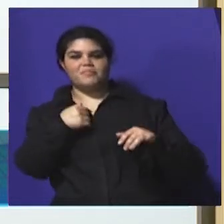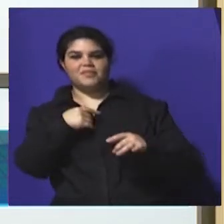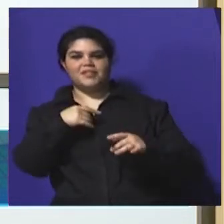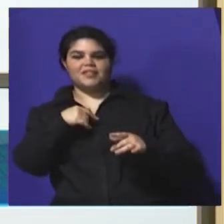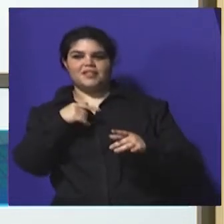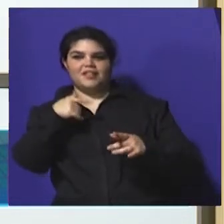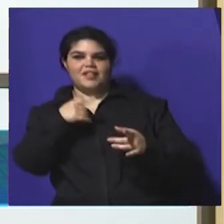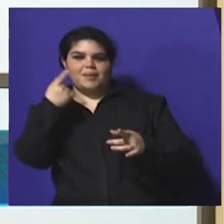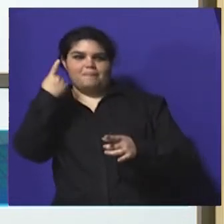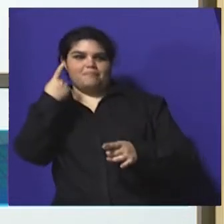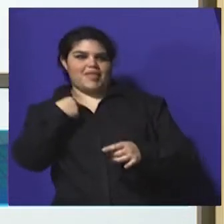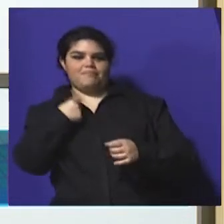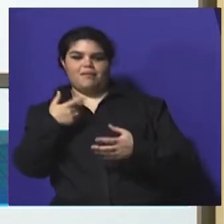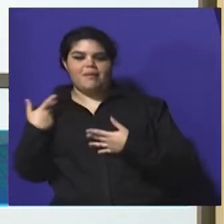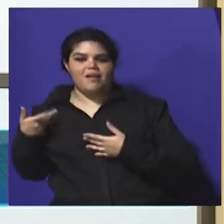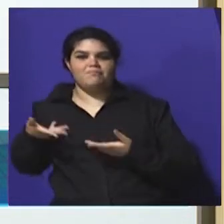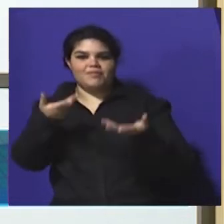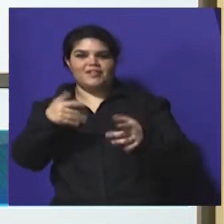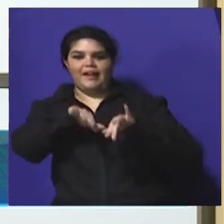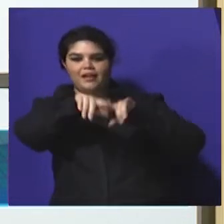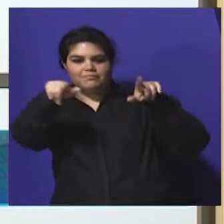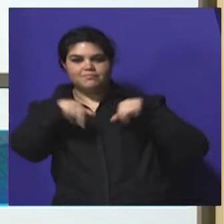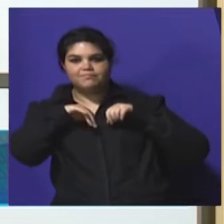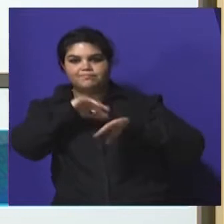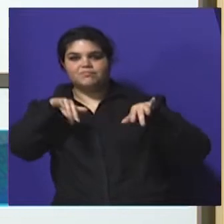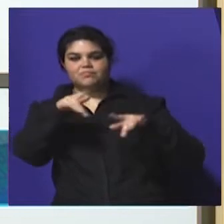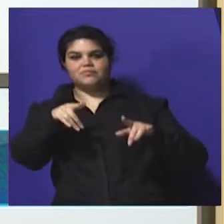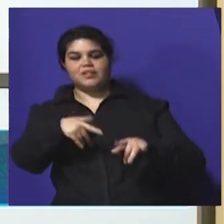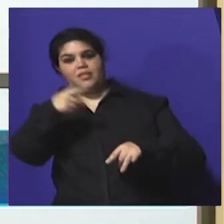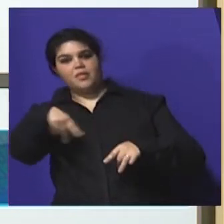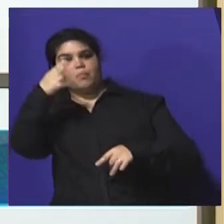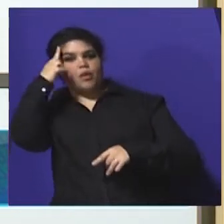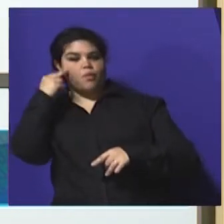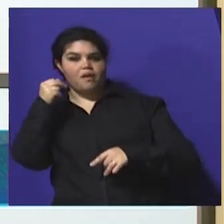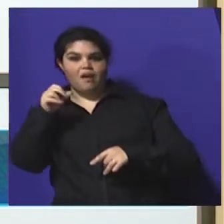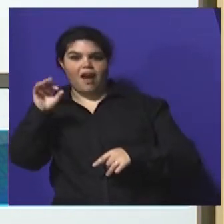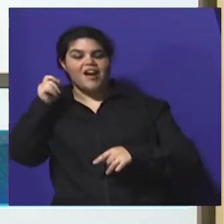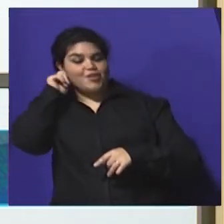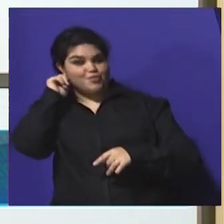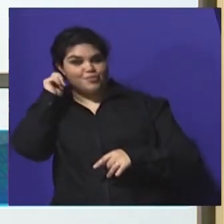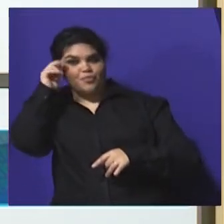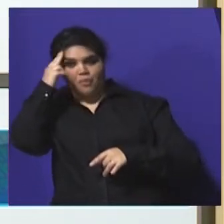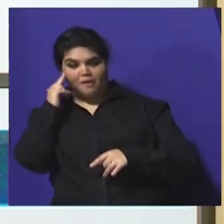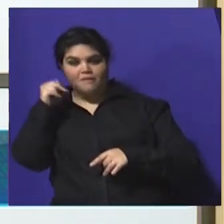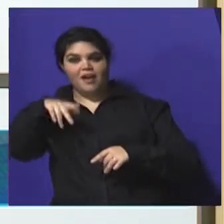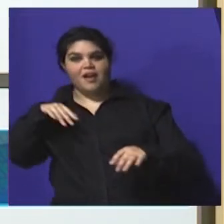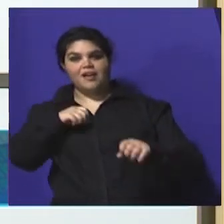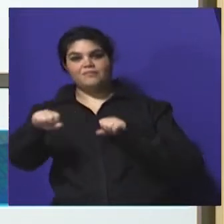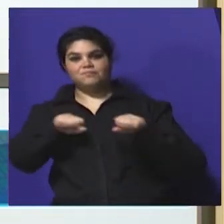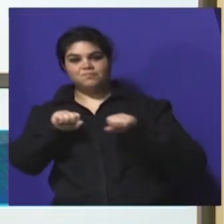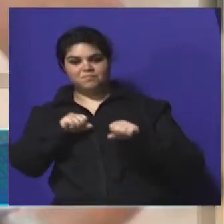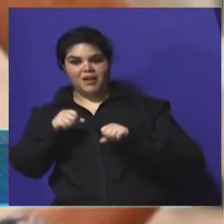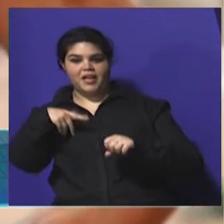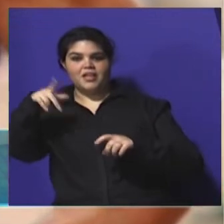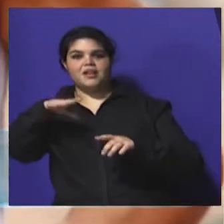mandaron de cabeza nadar y bueno a los 9 años corrió el primer triatlón todo esto en el club mendoza de